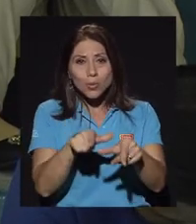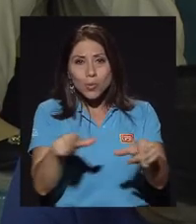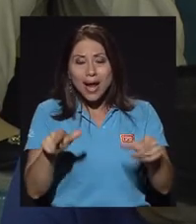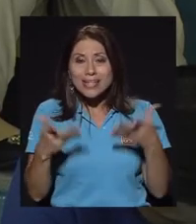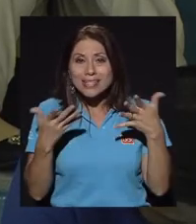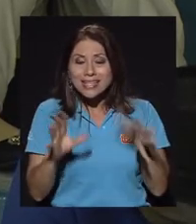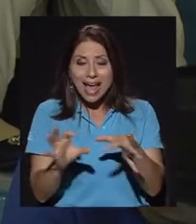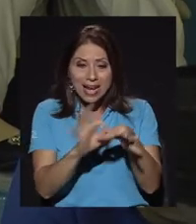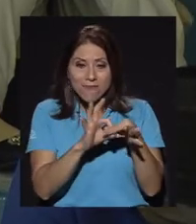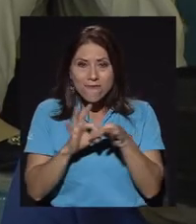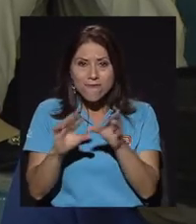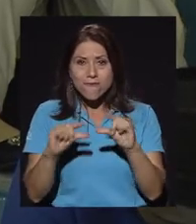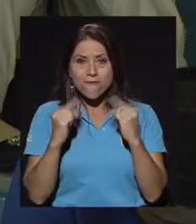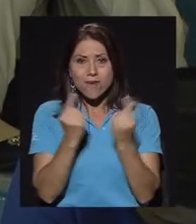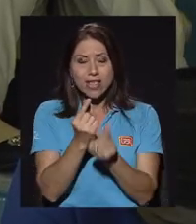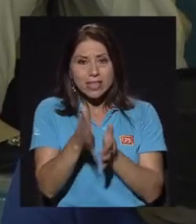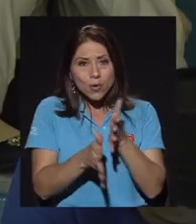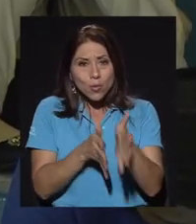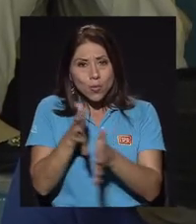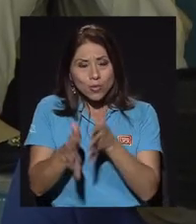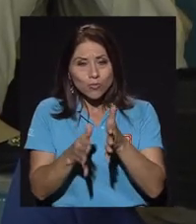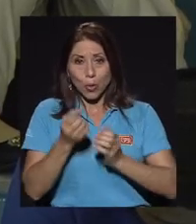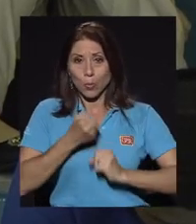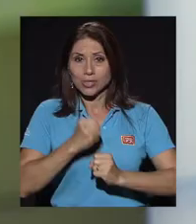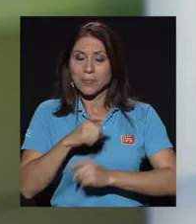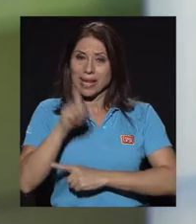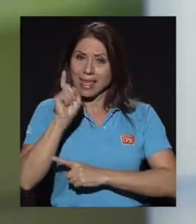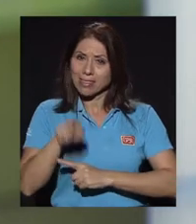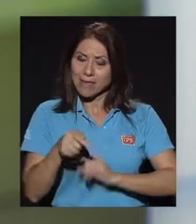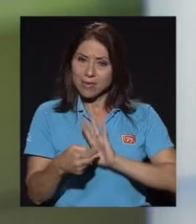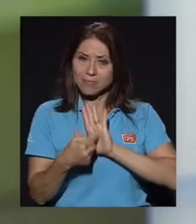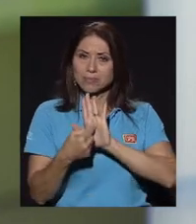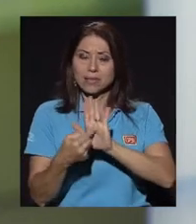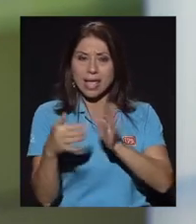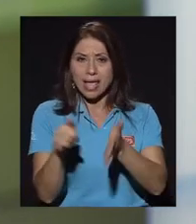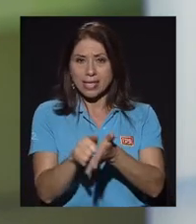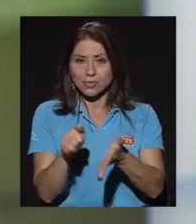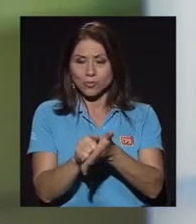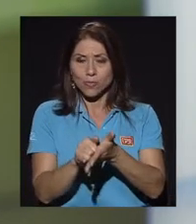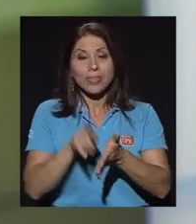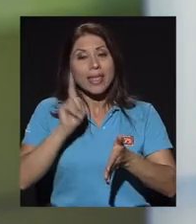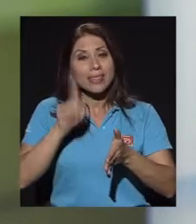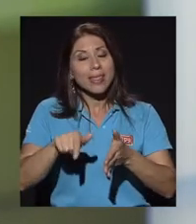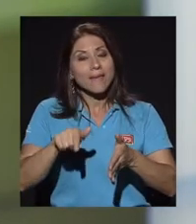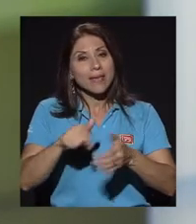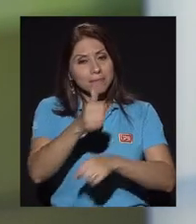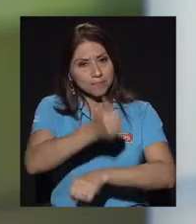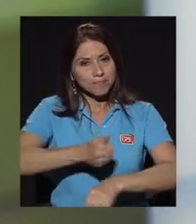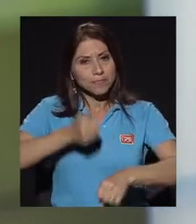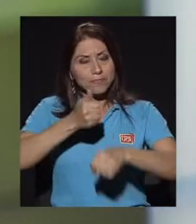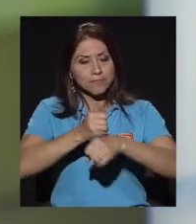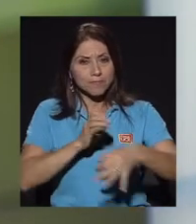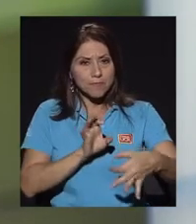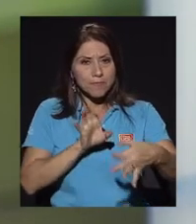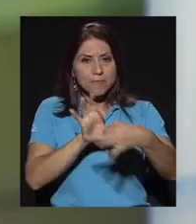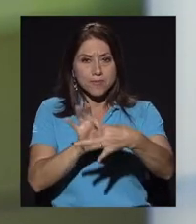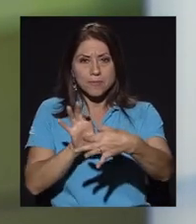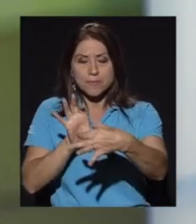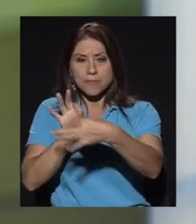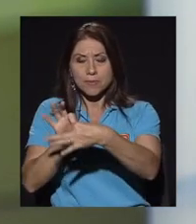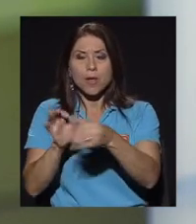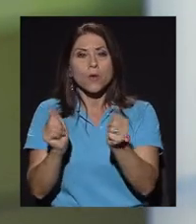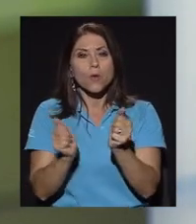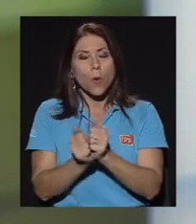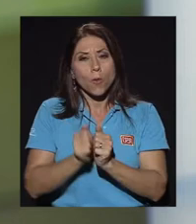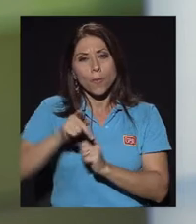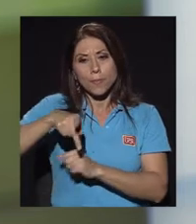bien establecidos, y la municipalidad tiene que ser pionero en eso, establecer alianzas con